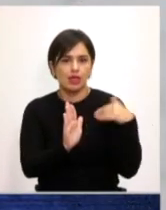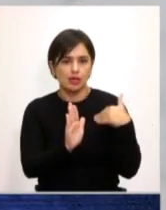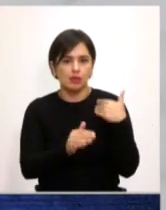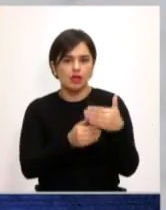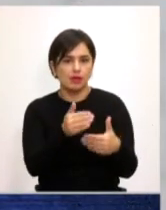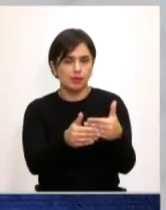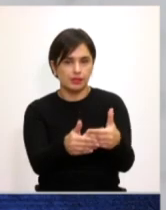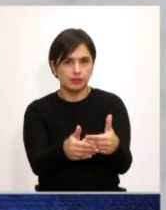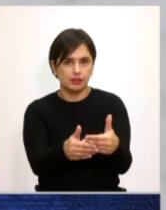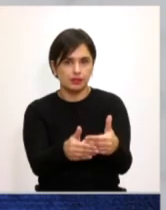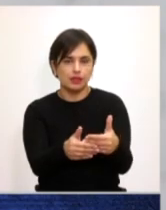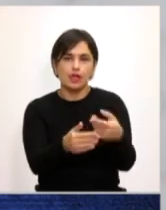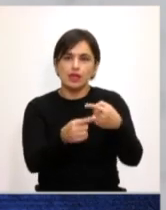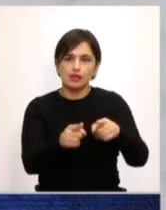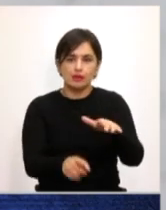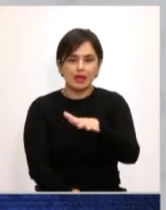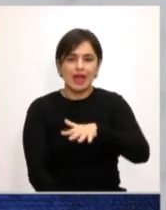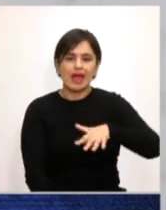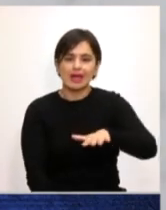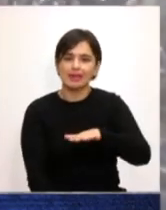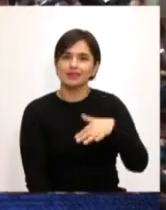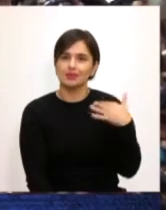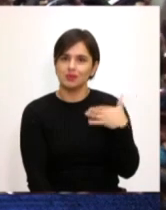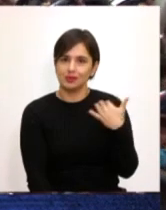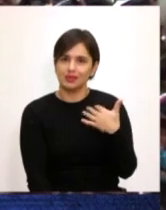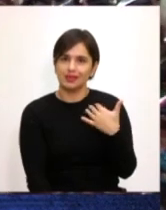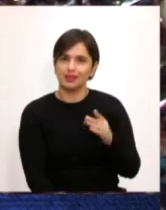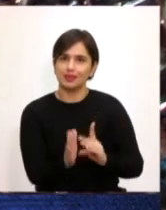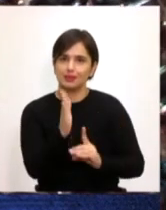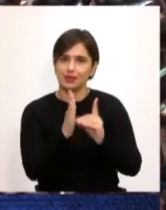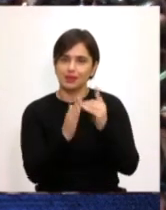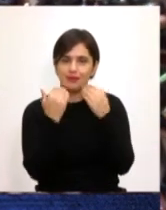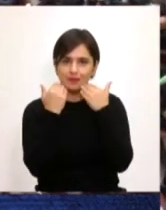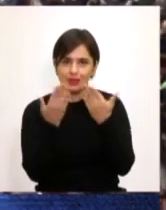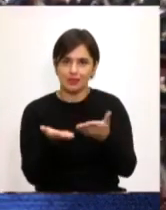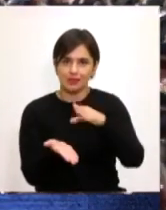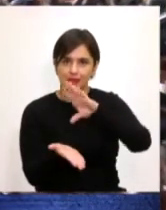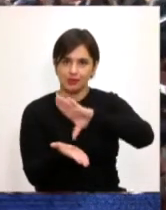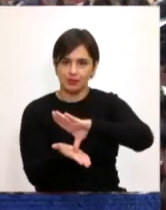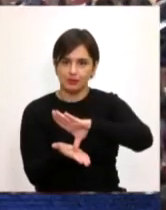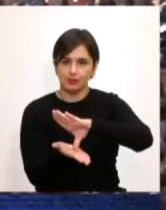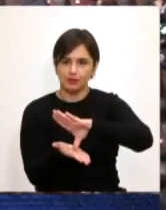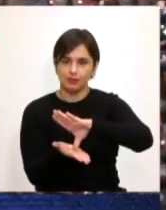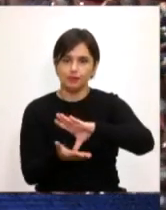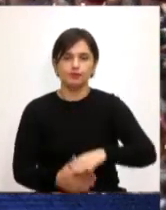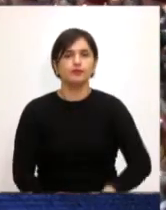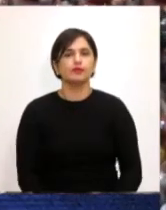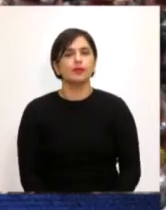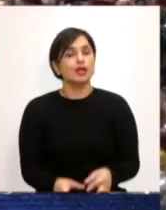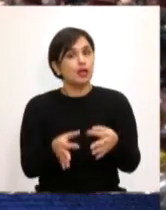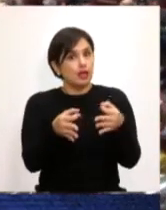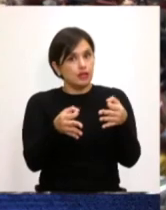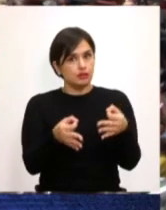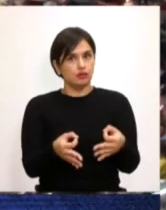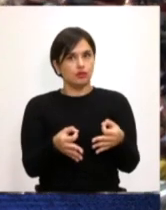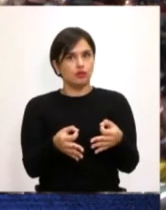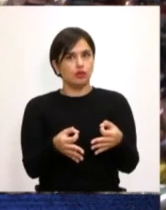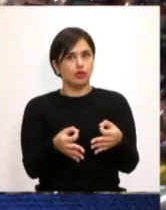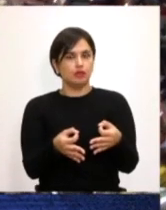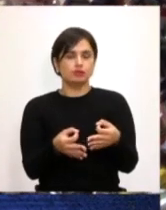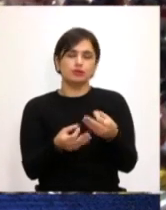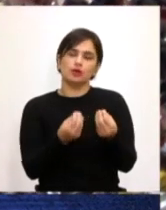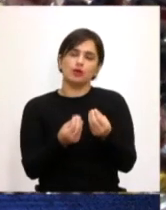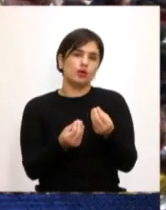avances en diversas áreas fundamentales para el desarrollo y bienestar de nuestro país. La seguridad es sin duda